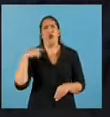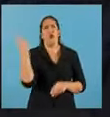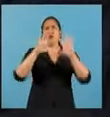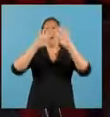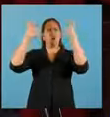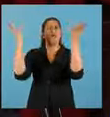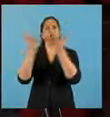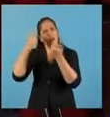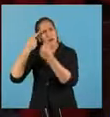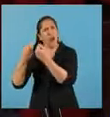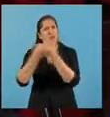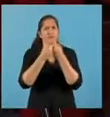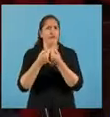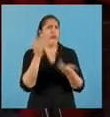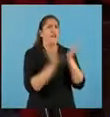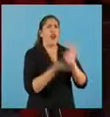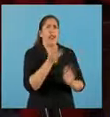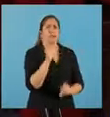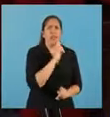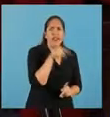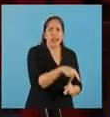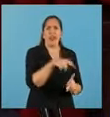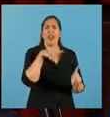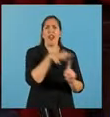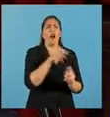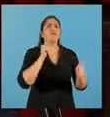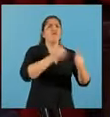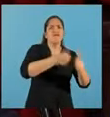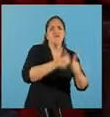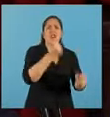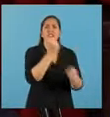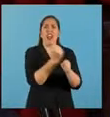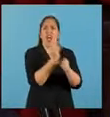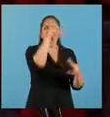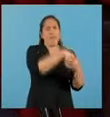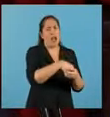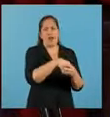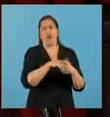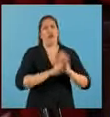internacional contra la violencia de género y el acoso en el mundo del trabajo.